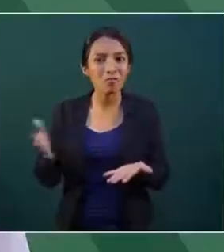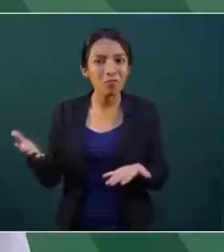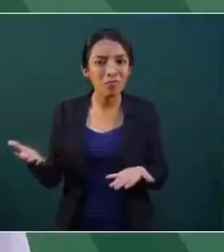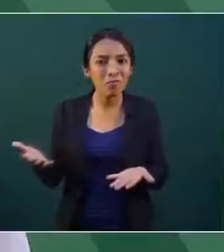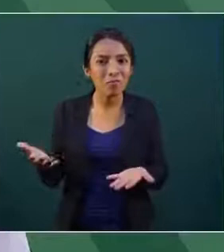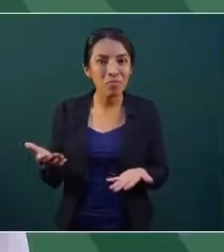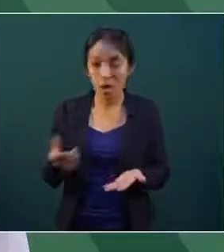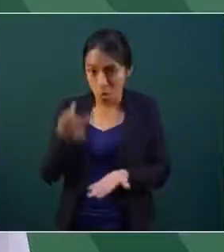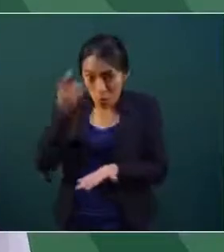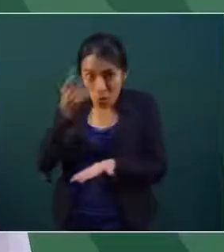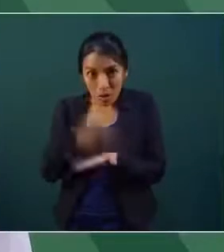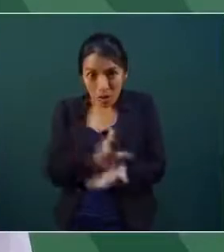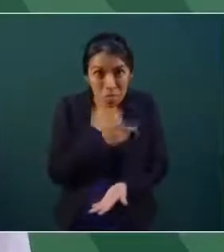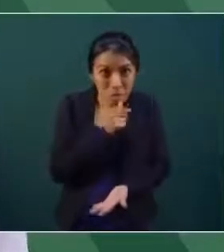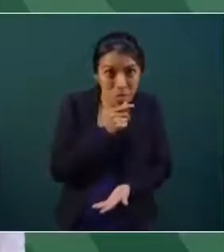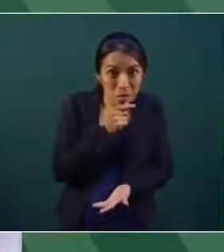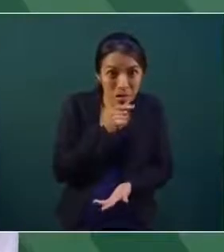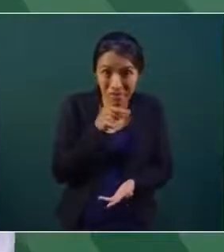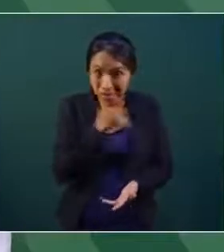federales,